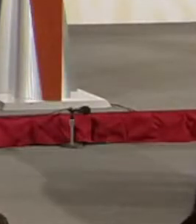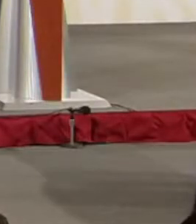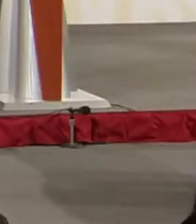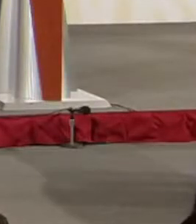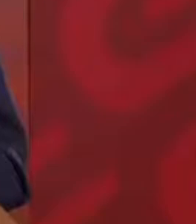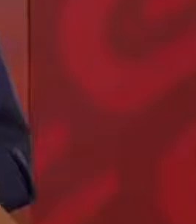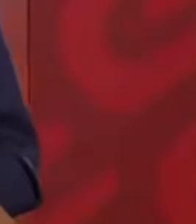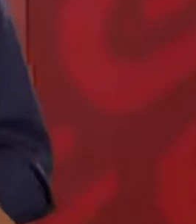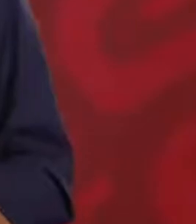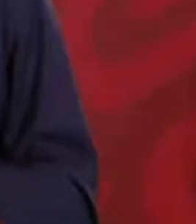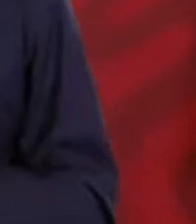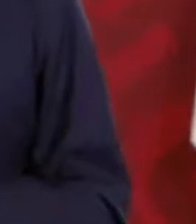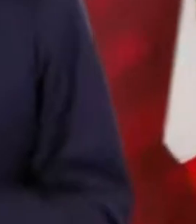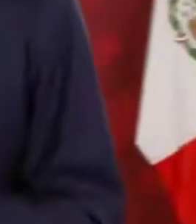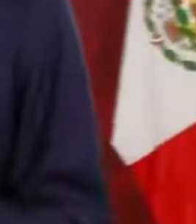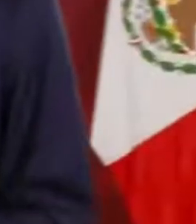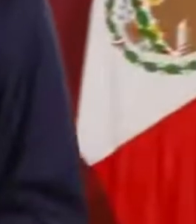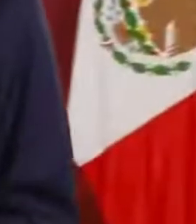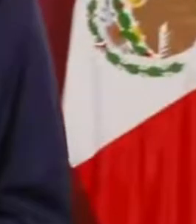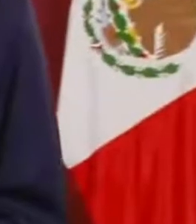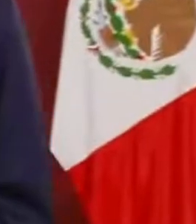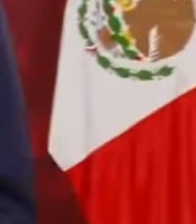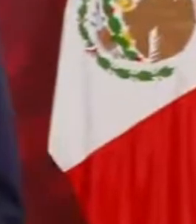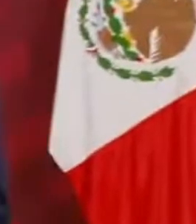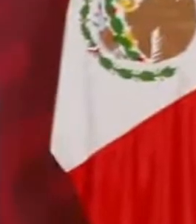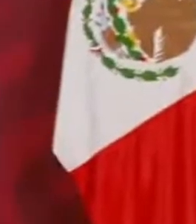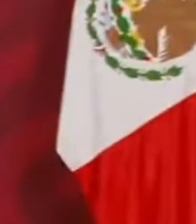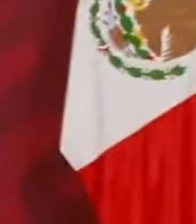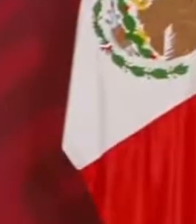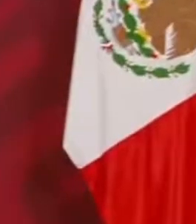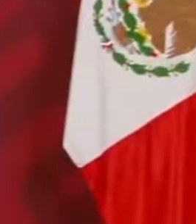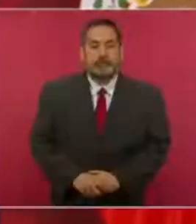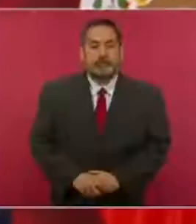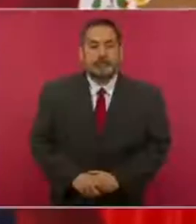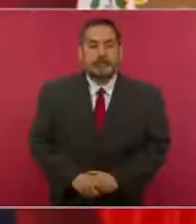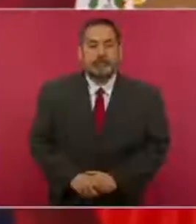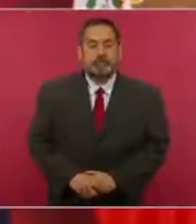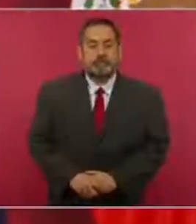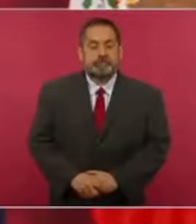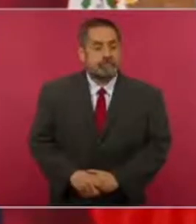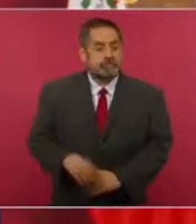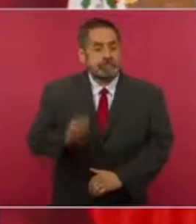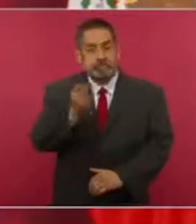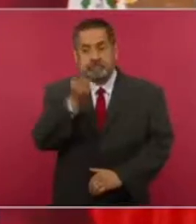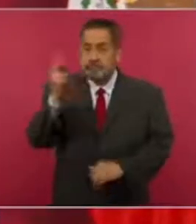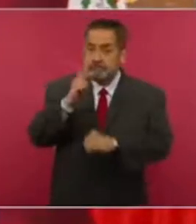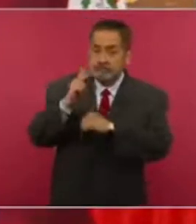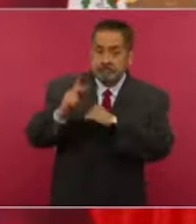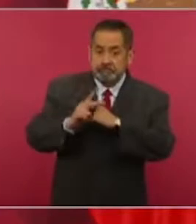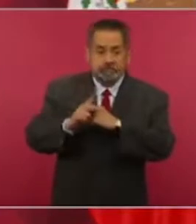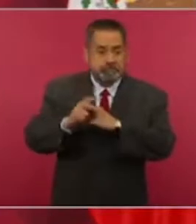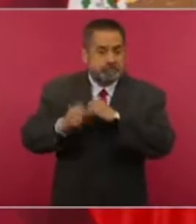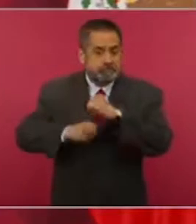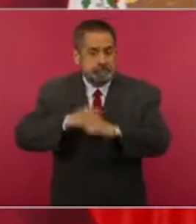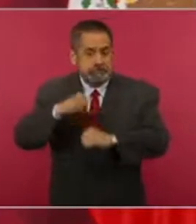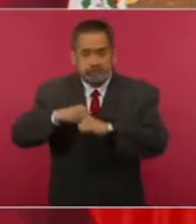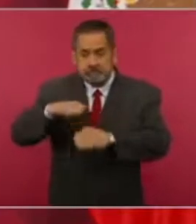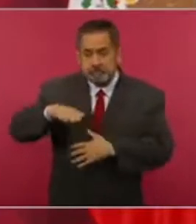Y agreguen que llega uno a determinada edad y tiene una pensión.